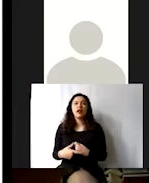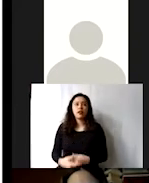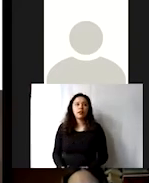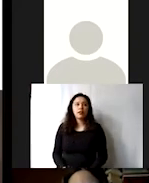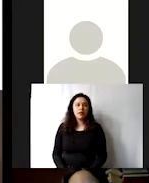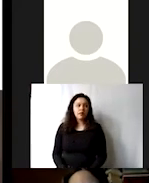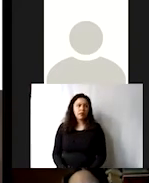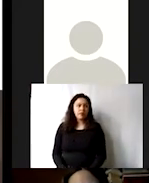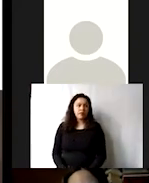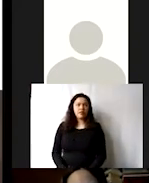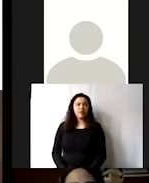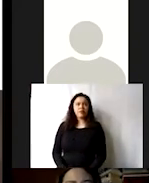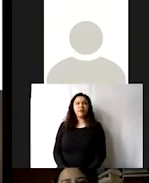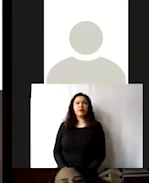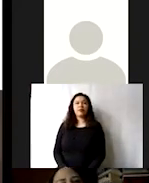Hola.